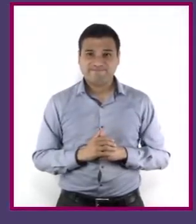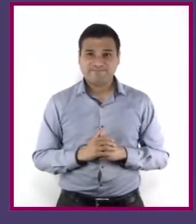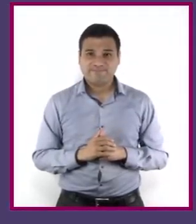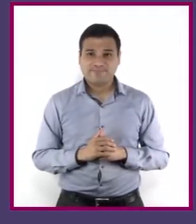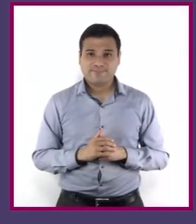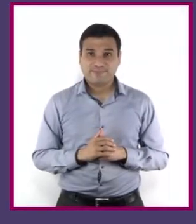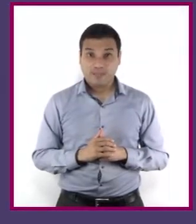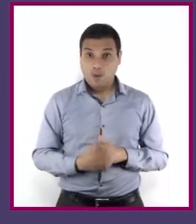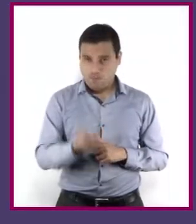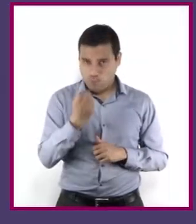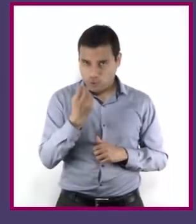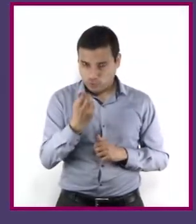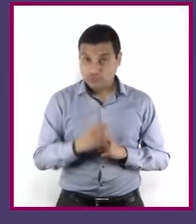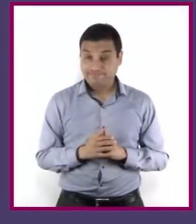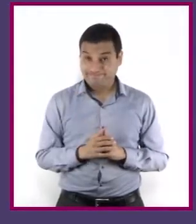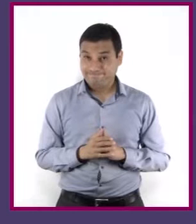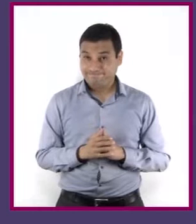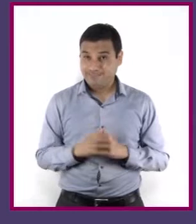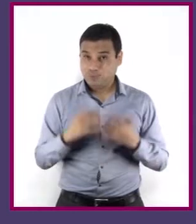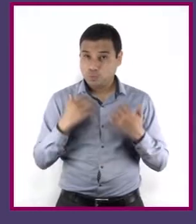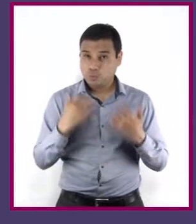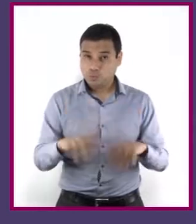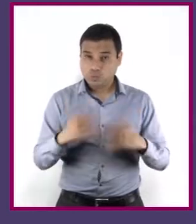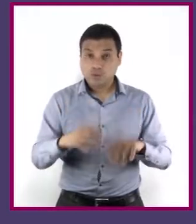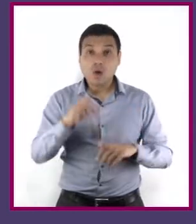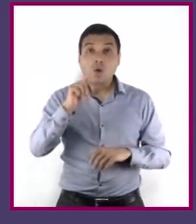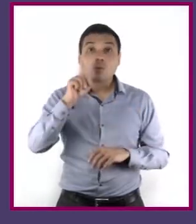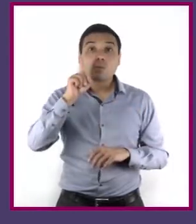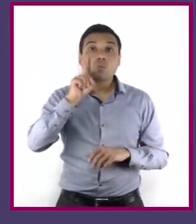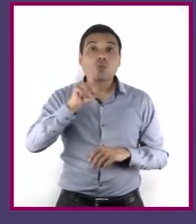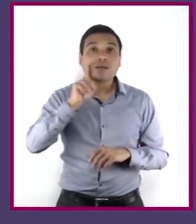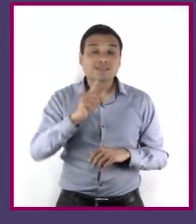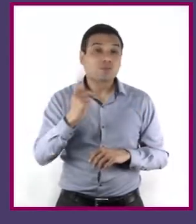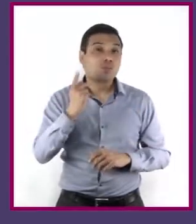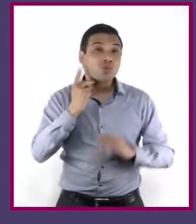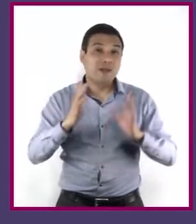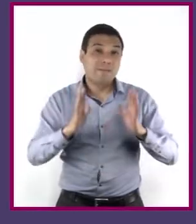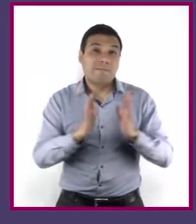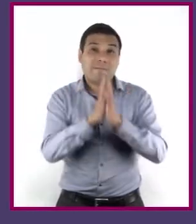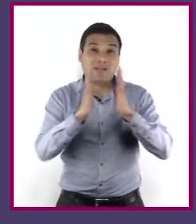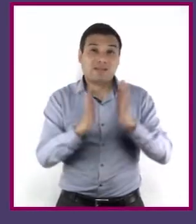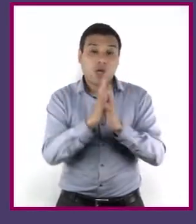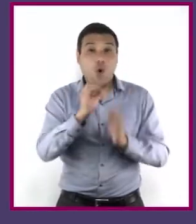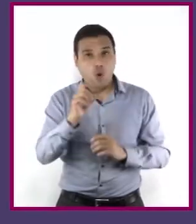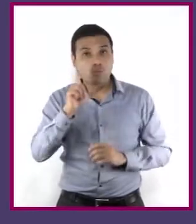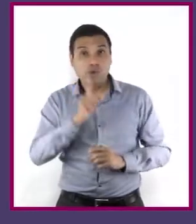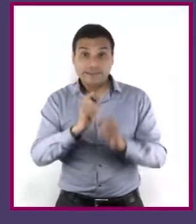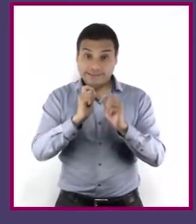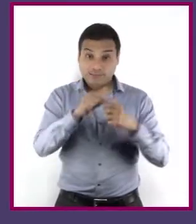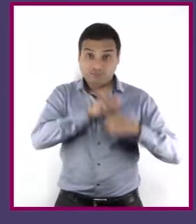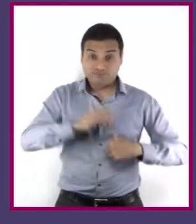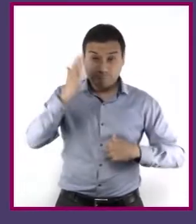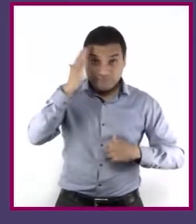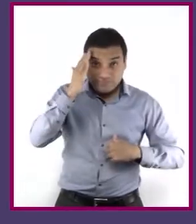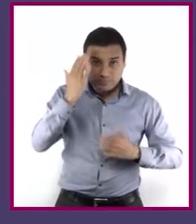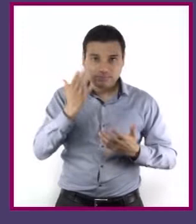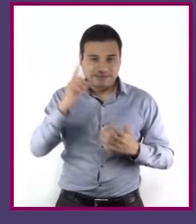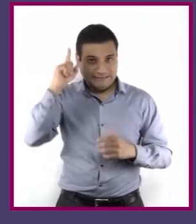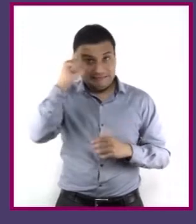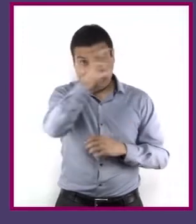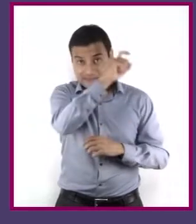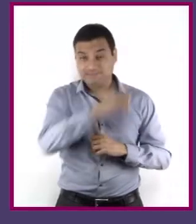por ello que sigue siendo un reto lograr la participación y representación femenina en igualdad con la